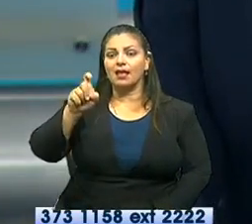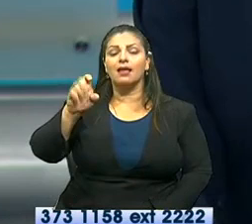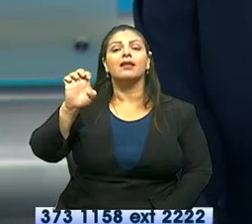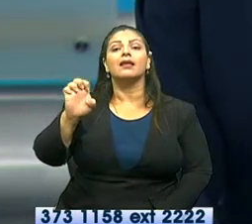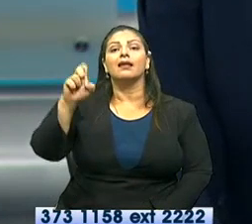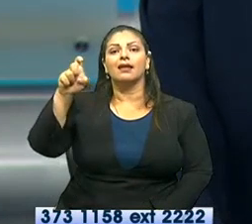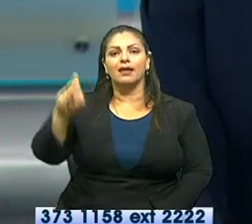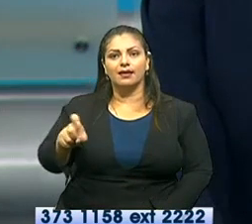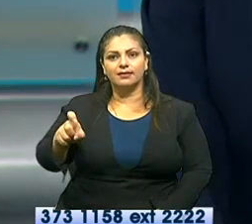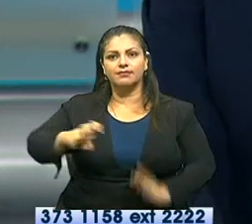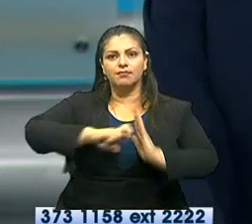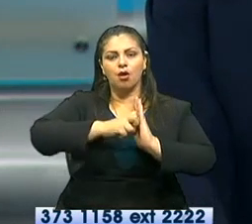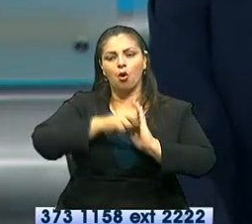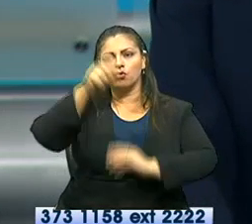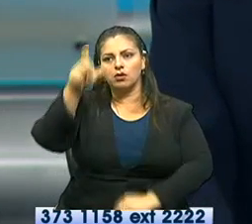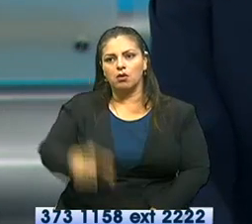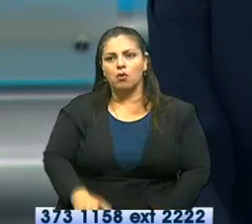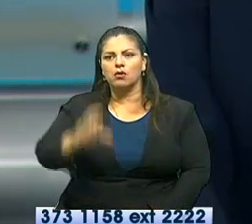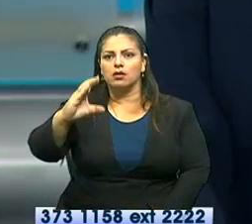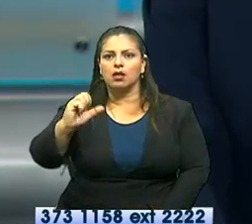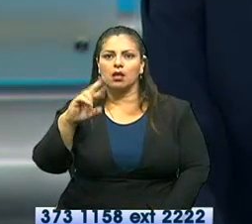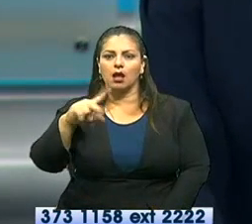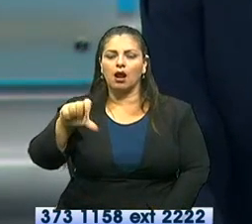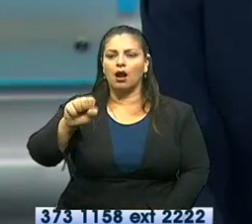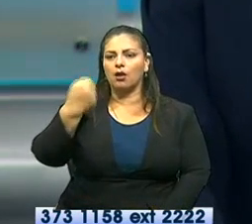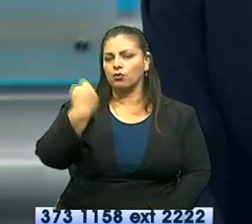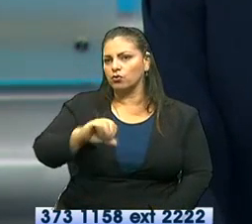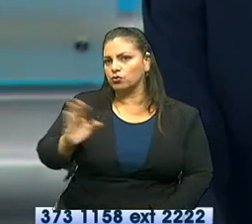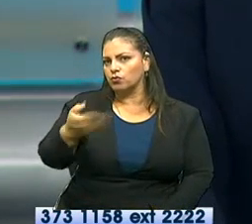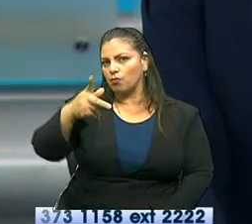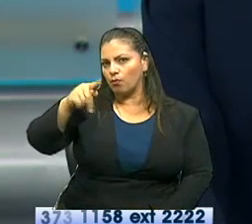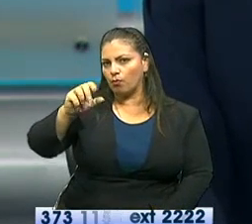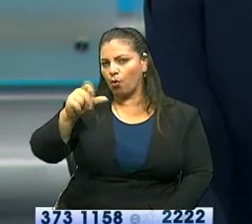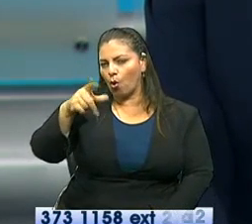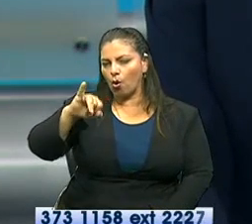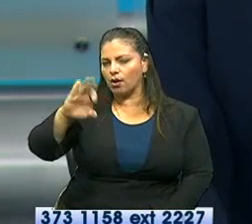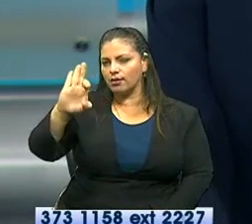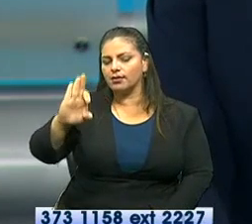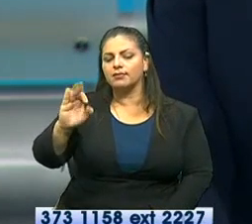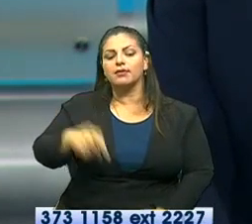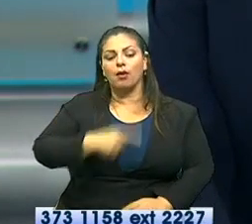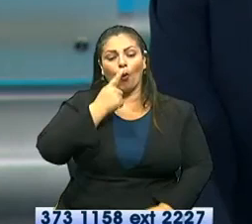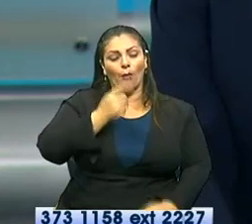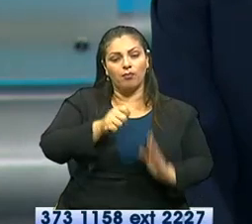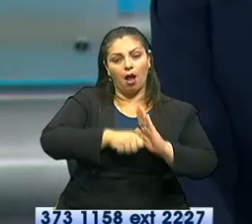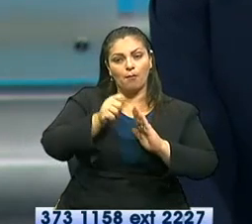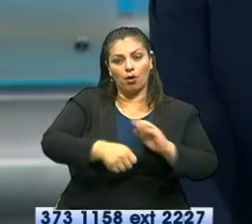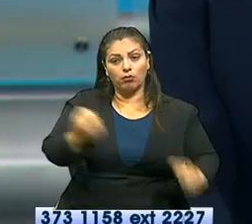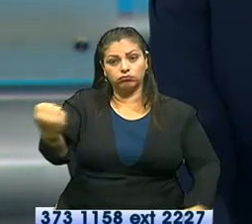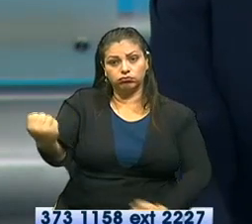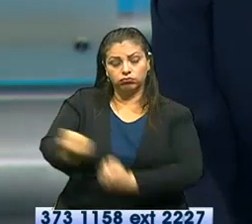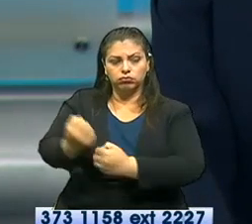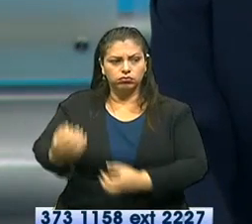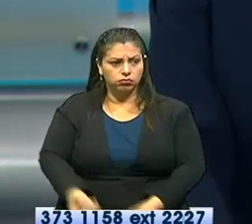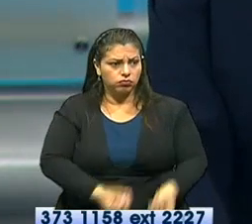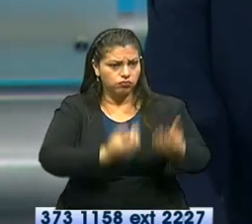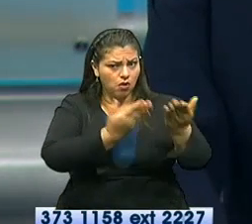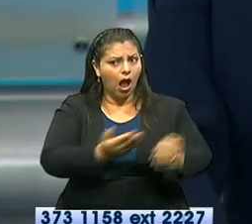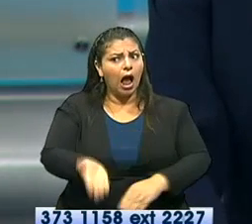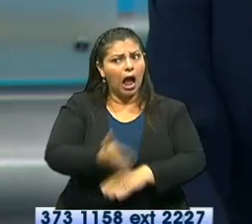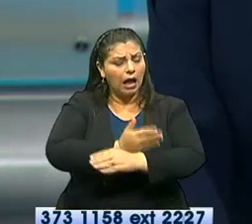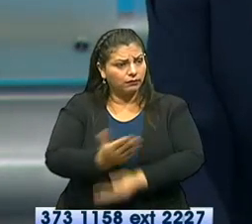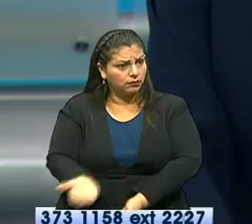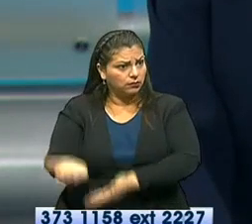Carlos Polit anunció que enviarán las pruebas de descargo a la Asamblea Nacional con las que se demostrará, según él, que Carlos Polit